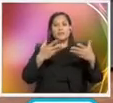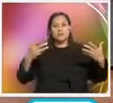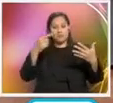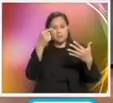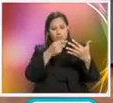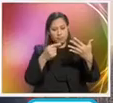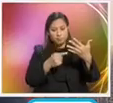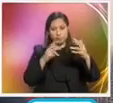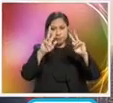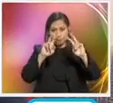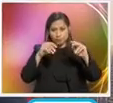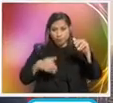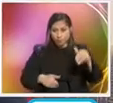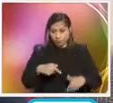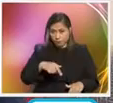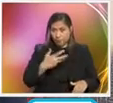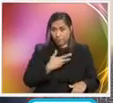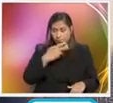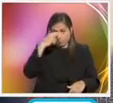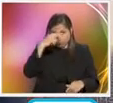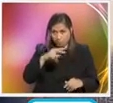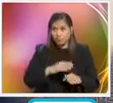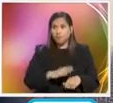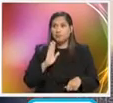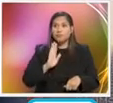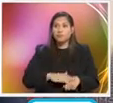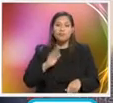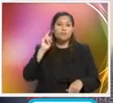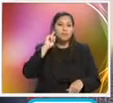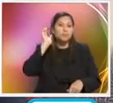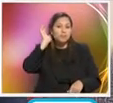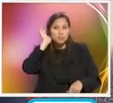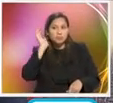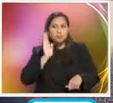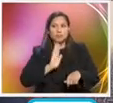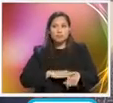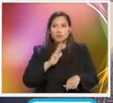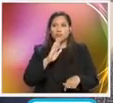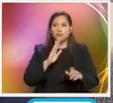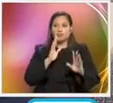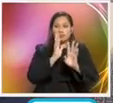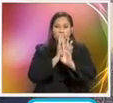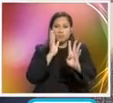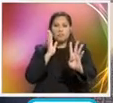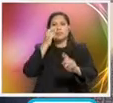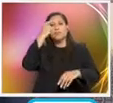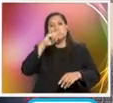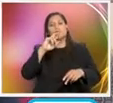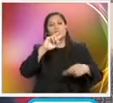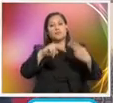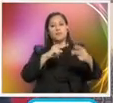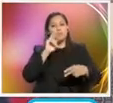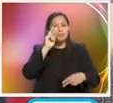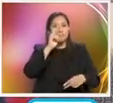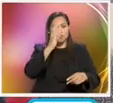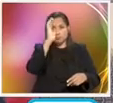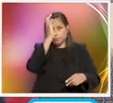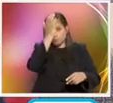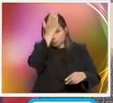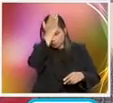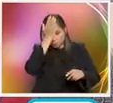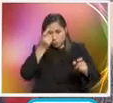que hay de teatro en México, pues es de las que más suena, de las que más se habla, de las que más filas hay para verla, Lobos por